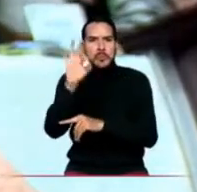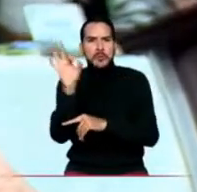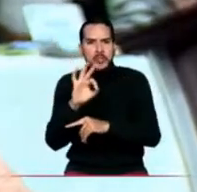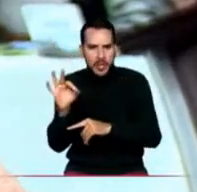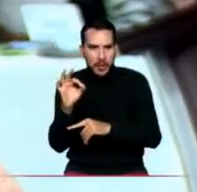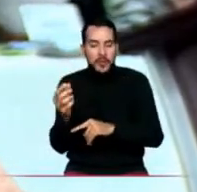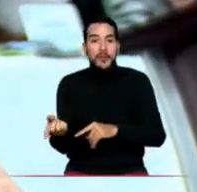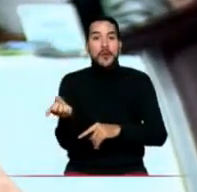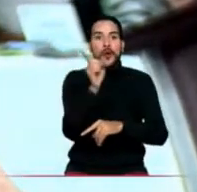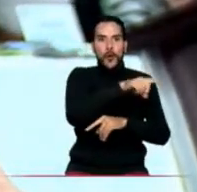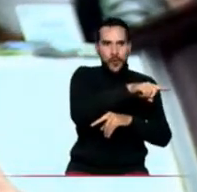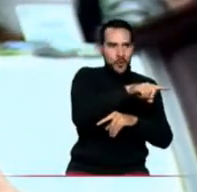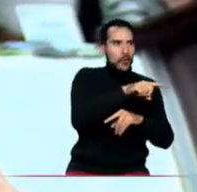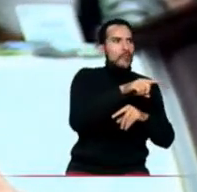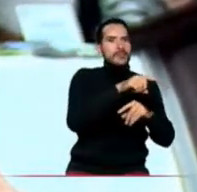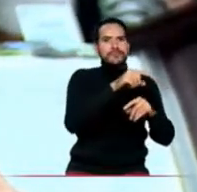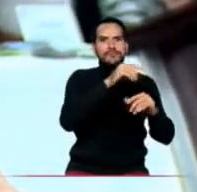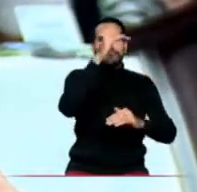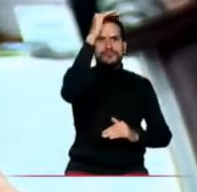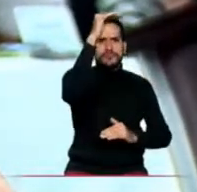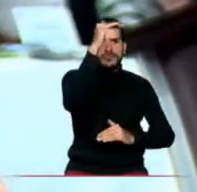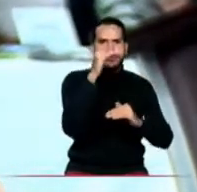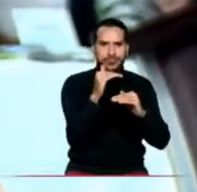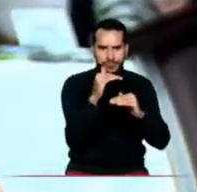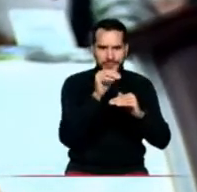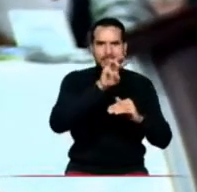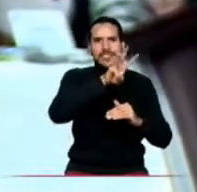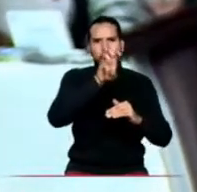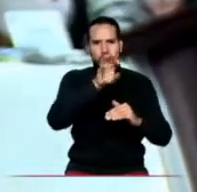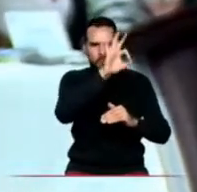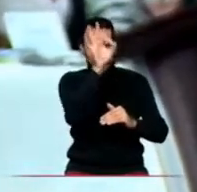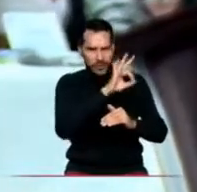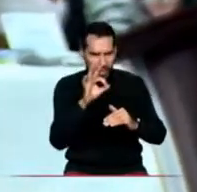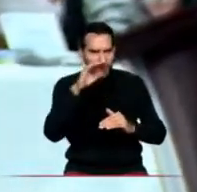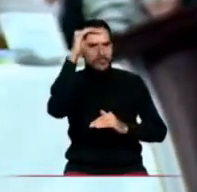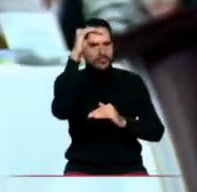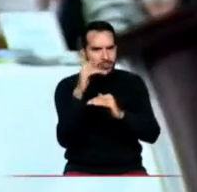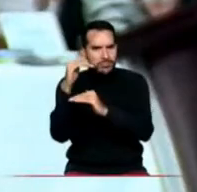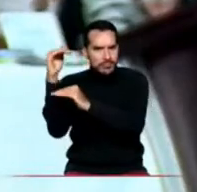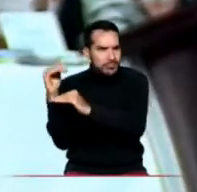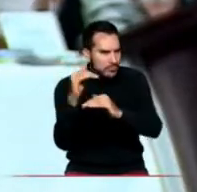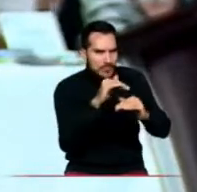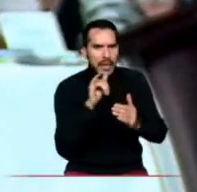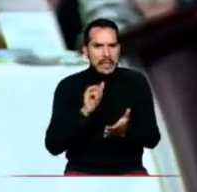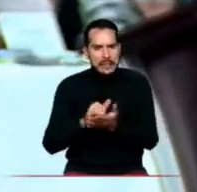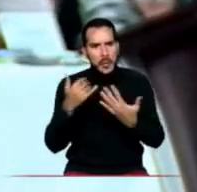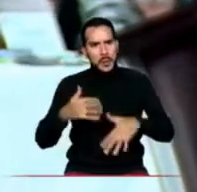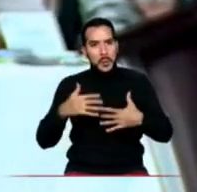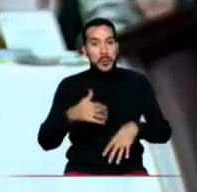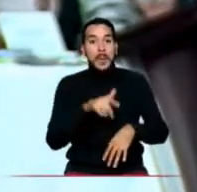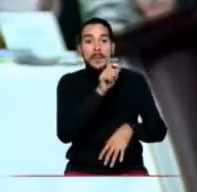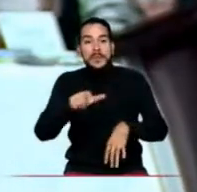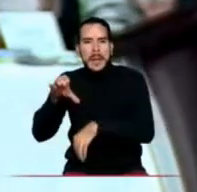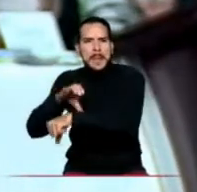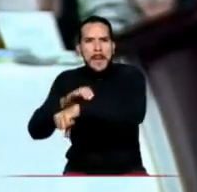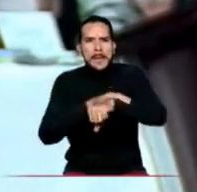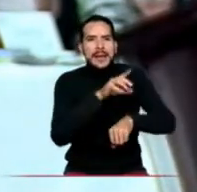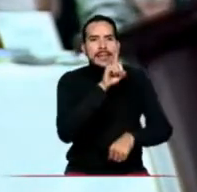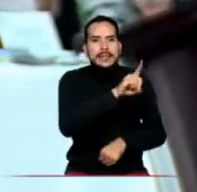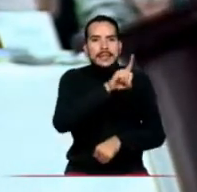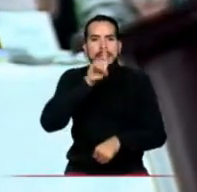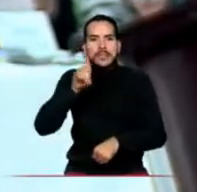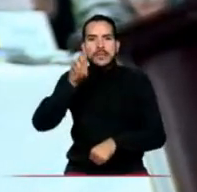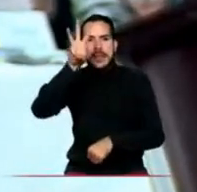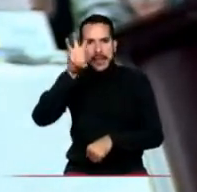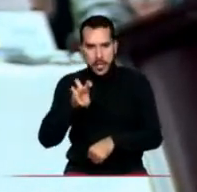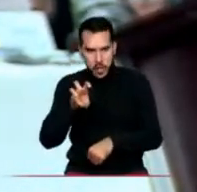de 47 casos que equivalen a un 38% aproximadamente. 118 capturas, 24 armas de